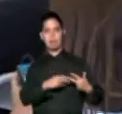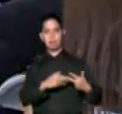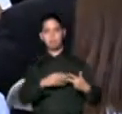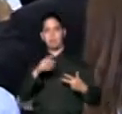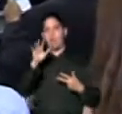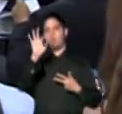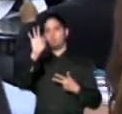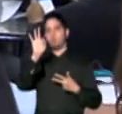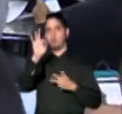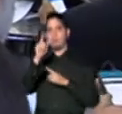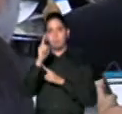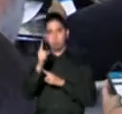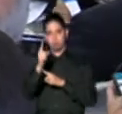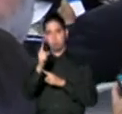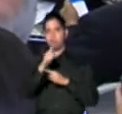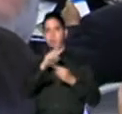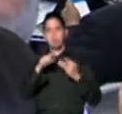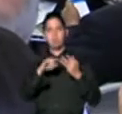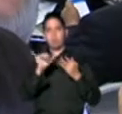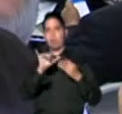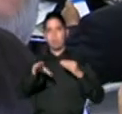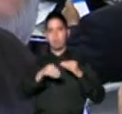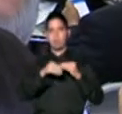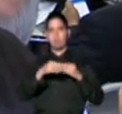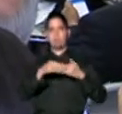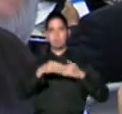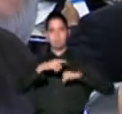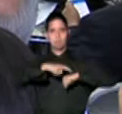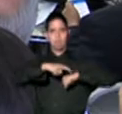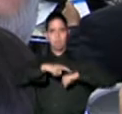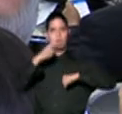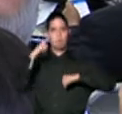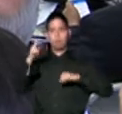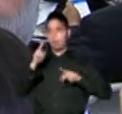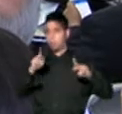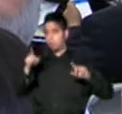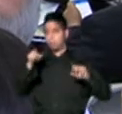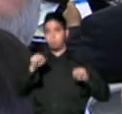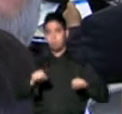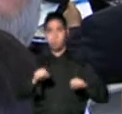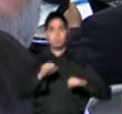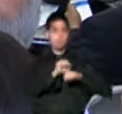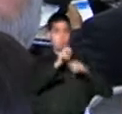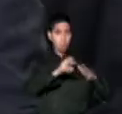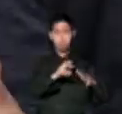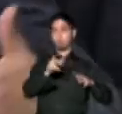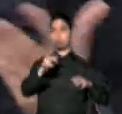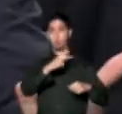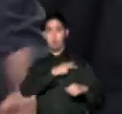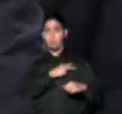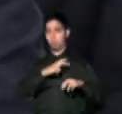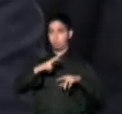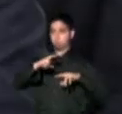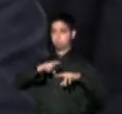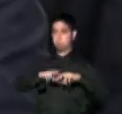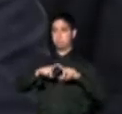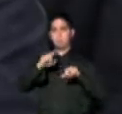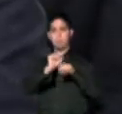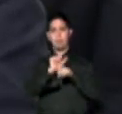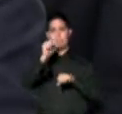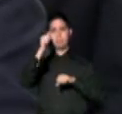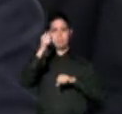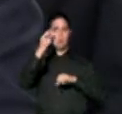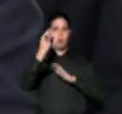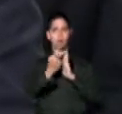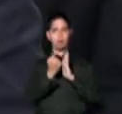parcial. La legislación también incluye FlexiTime, que permite a los trabajadores acordar con sus patronos trabajar 10 horas al día con el propósito de